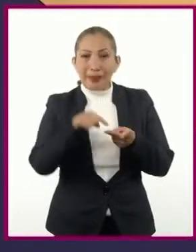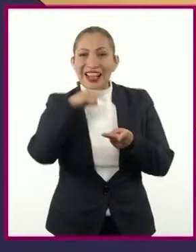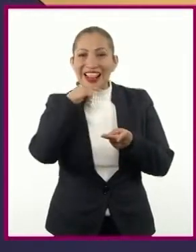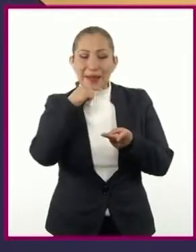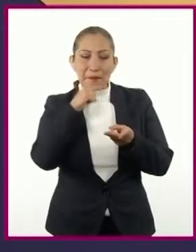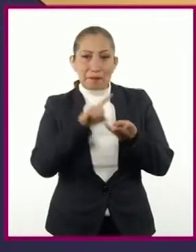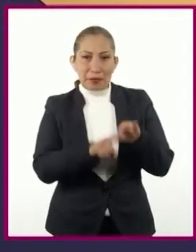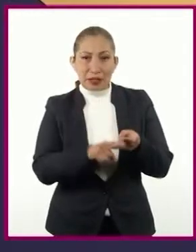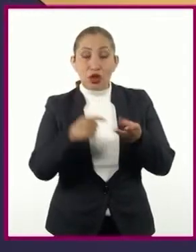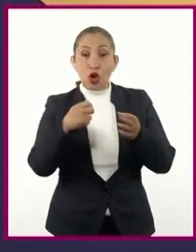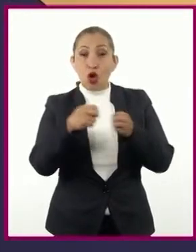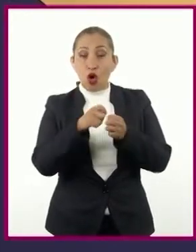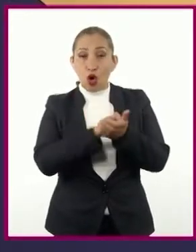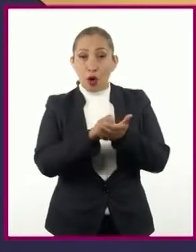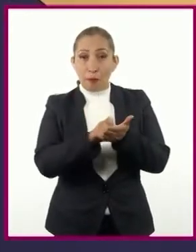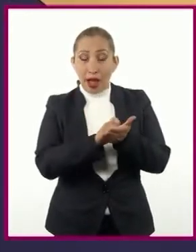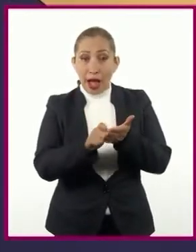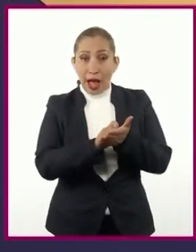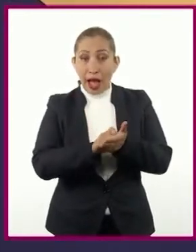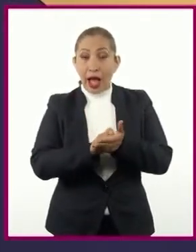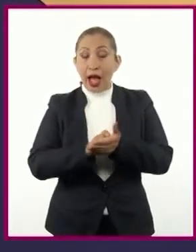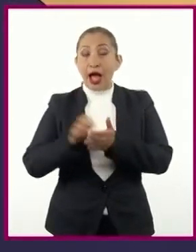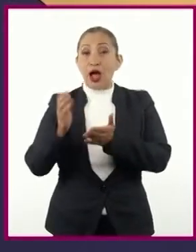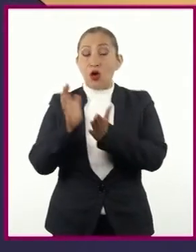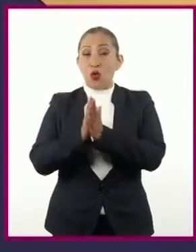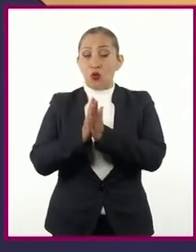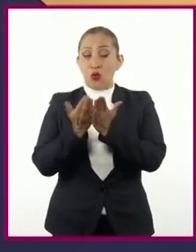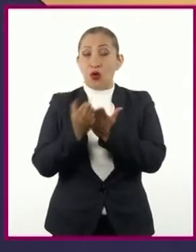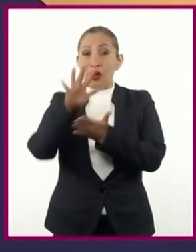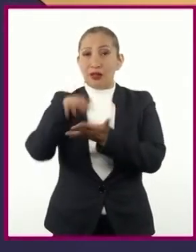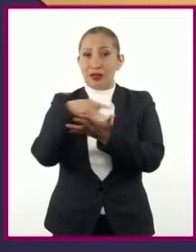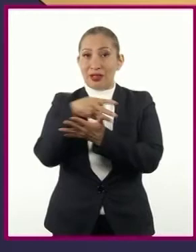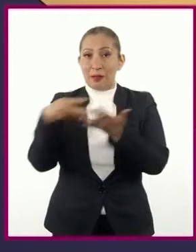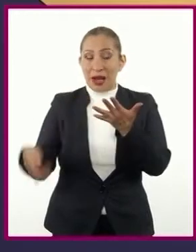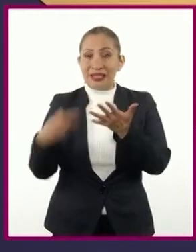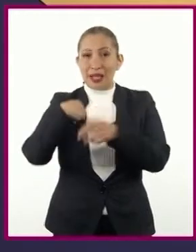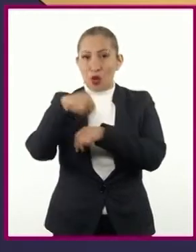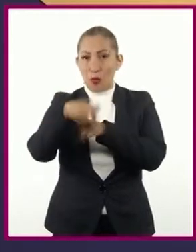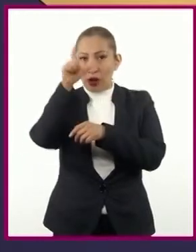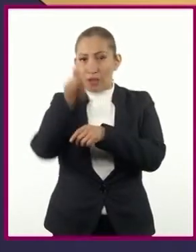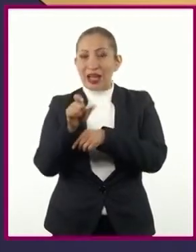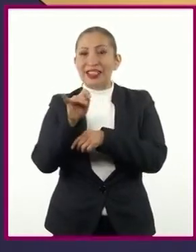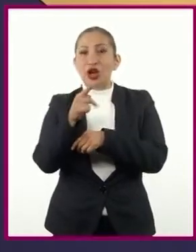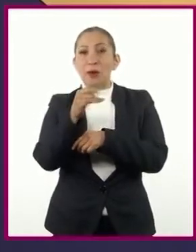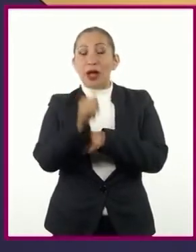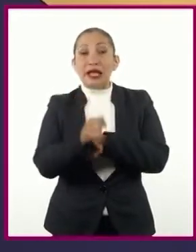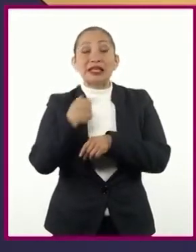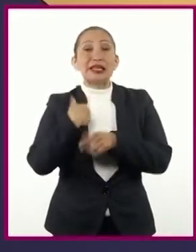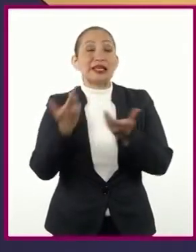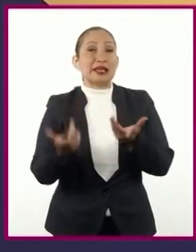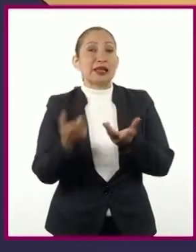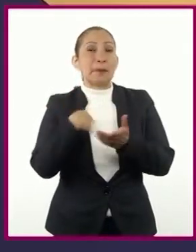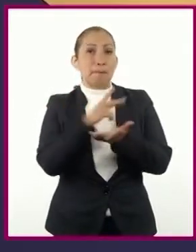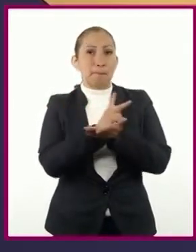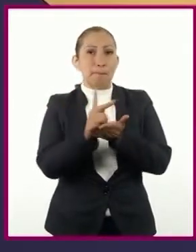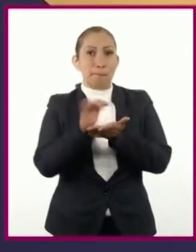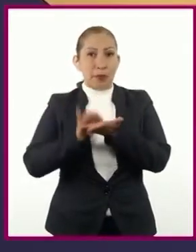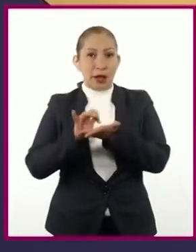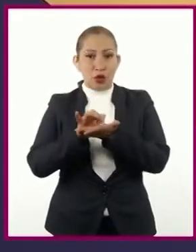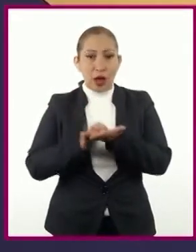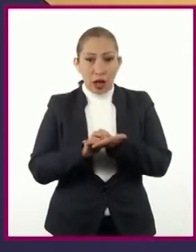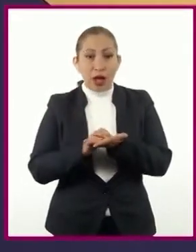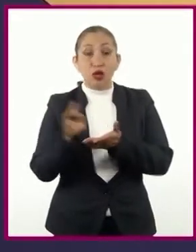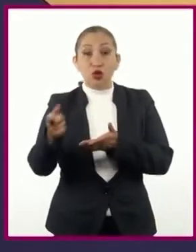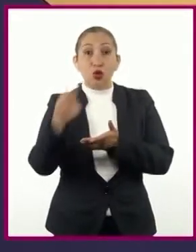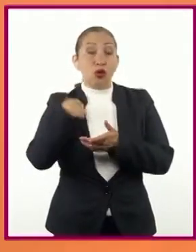lápiz, goma, tablas trigonométricas y calculadora. Si tienen discapacidad visual, preparen hojas Ledger,